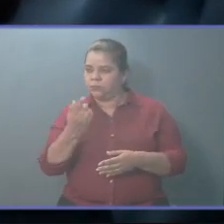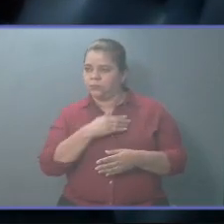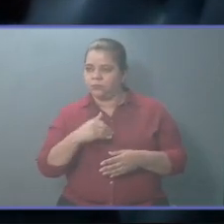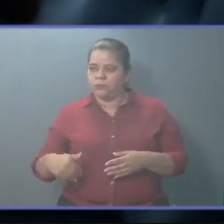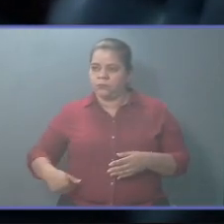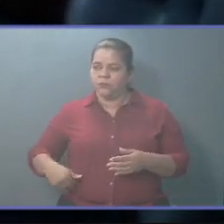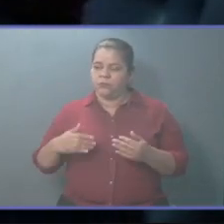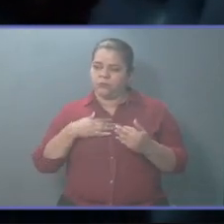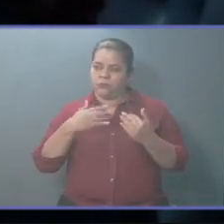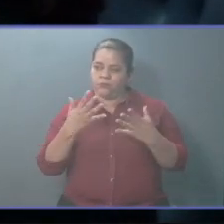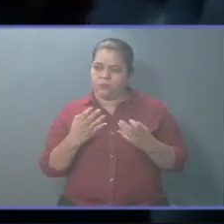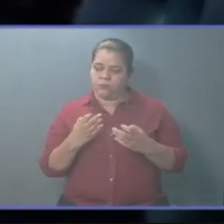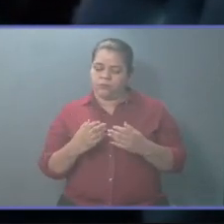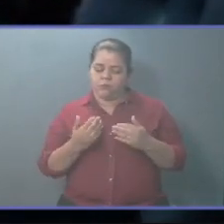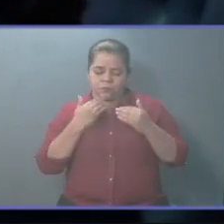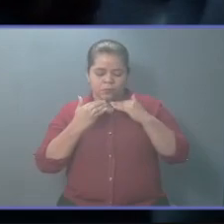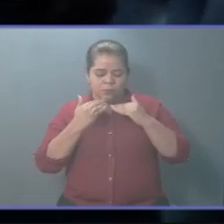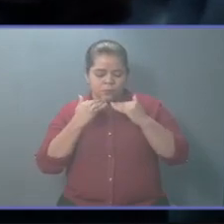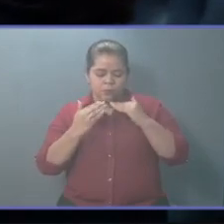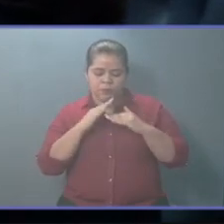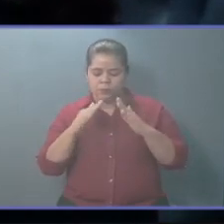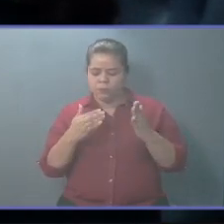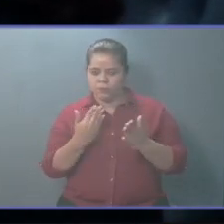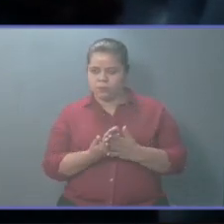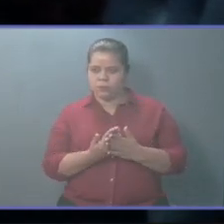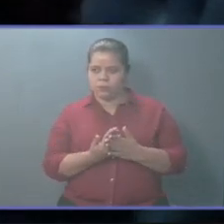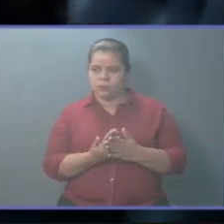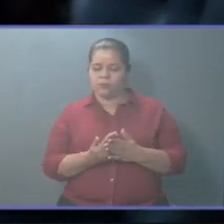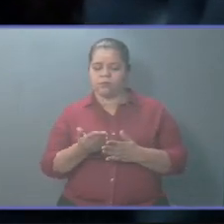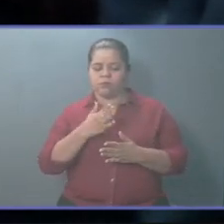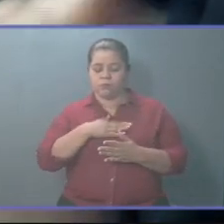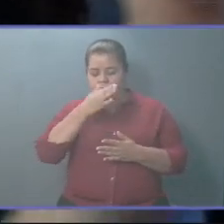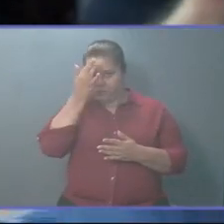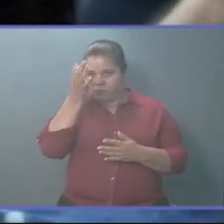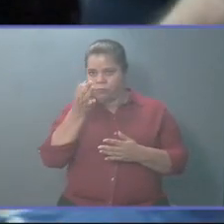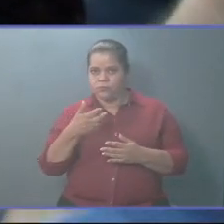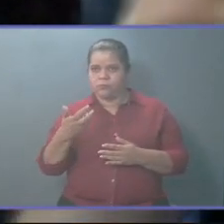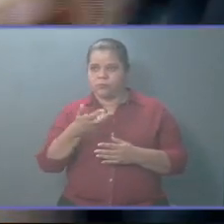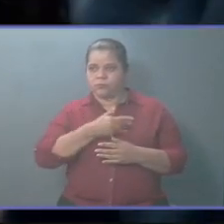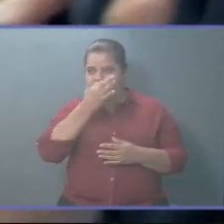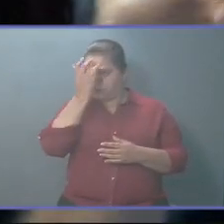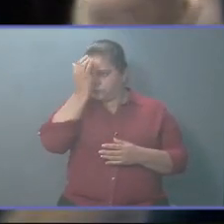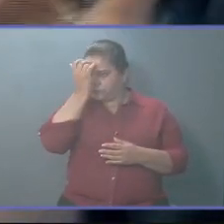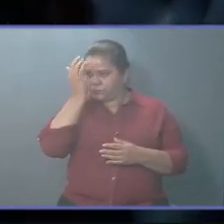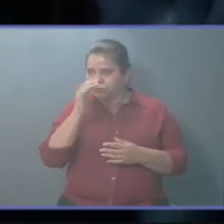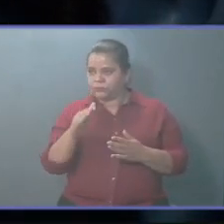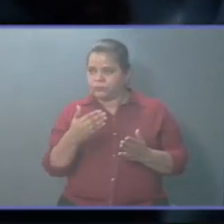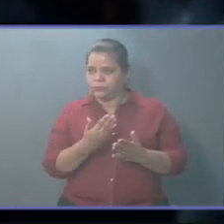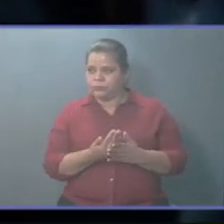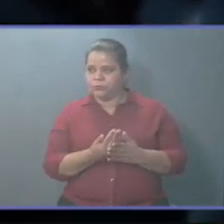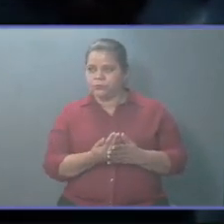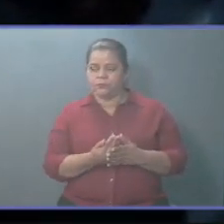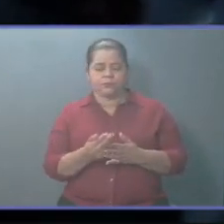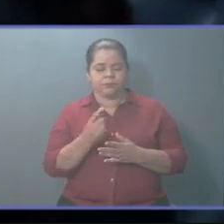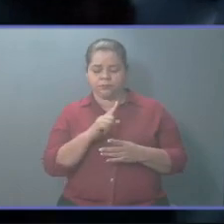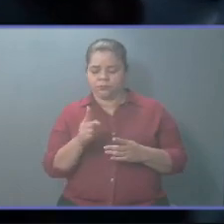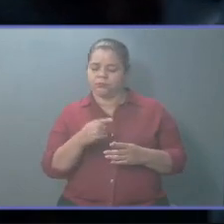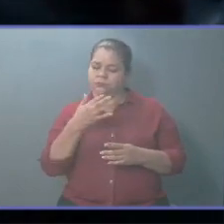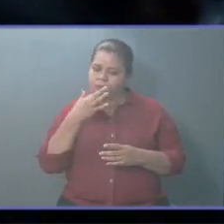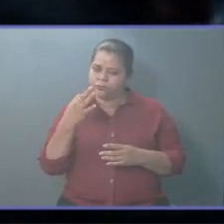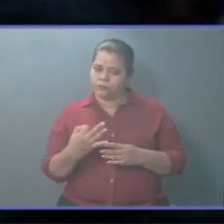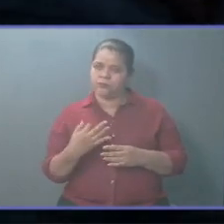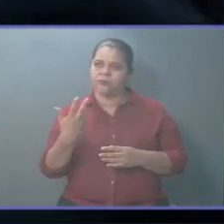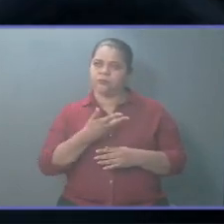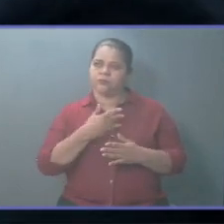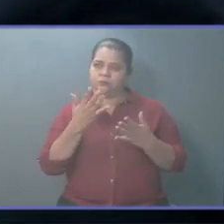para comentar un poco, porque me dio la impresión que nos estábamos preocupando y no ocurre, pero